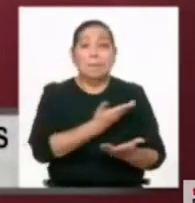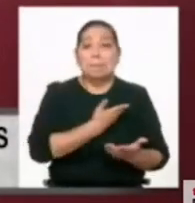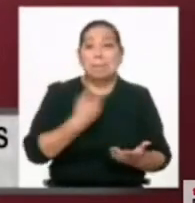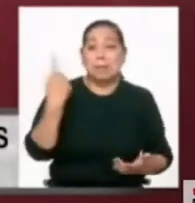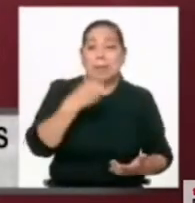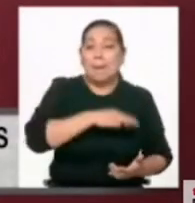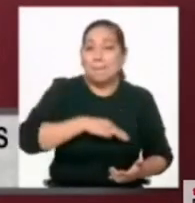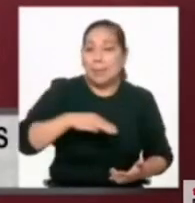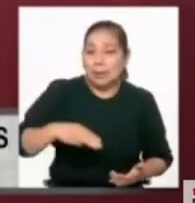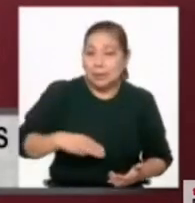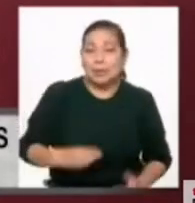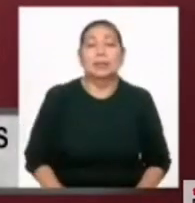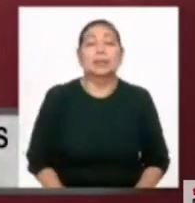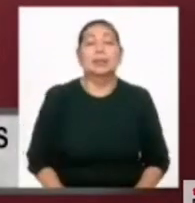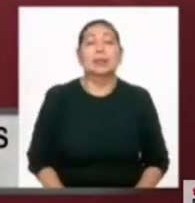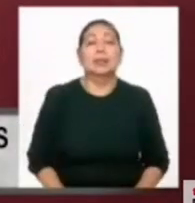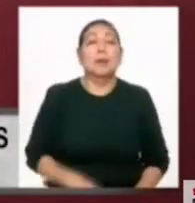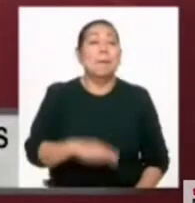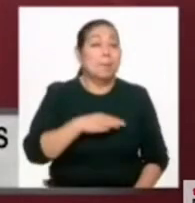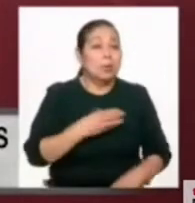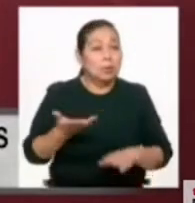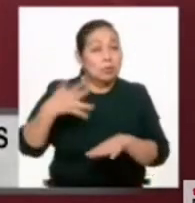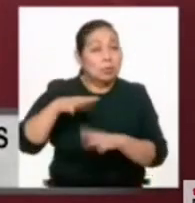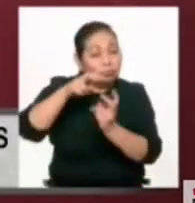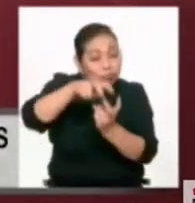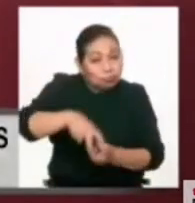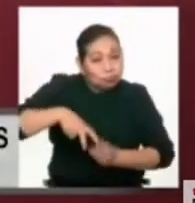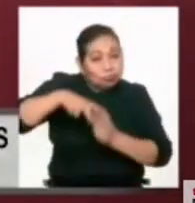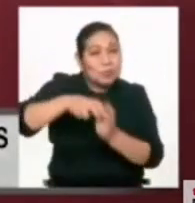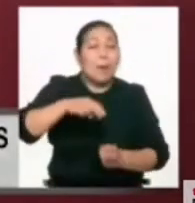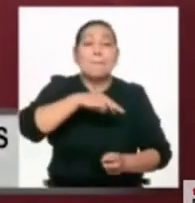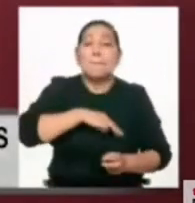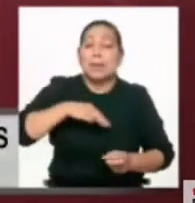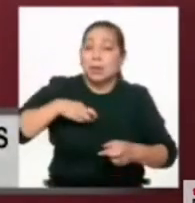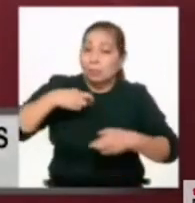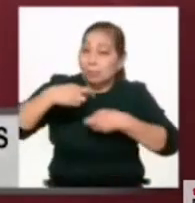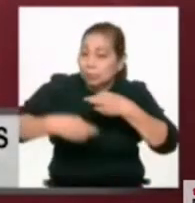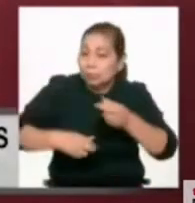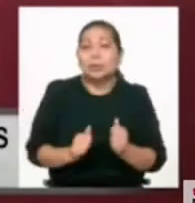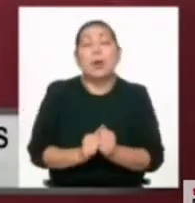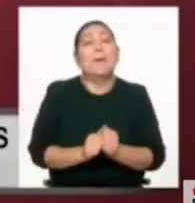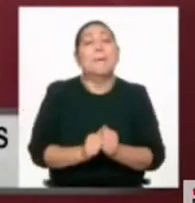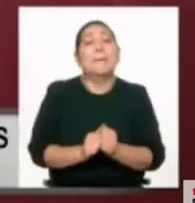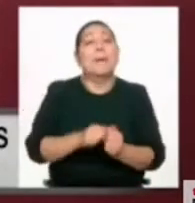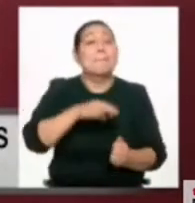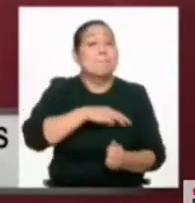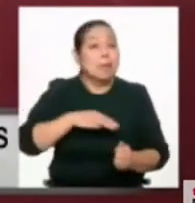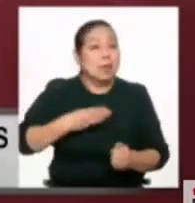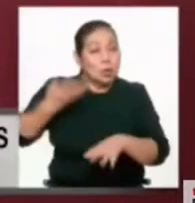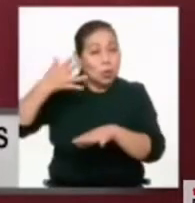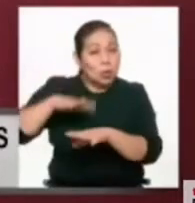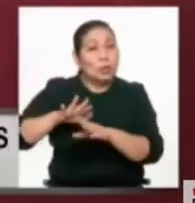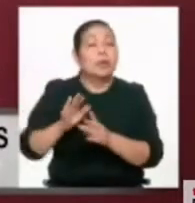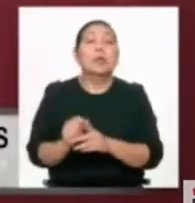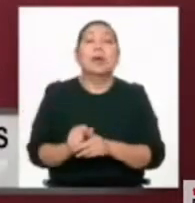nuestro Premier, el Ministerio de Desarrollo Agrario, Ministerio de Producción, el Ministerio de